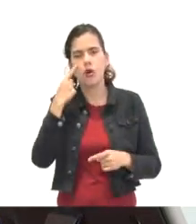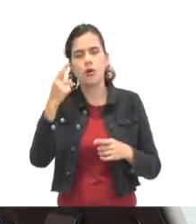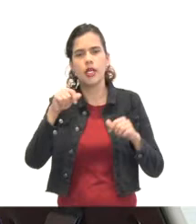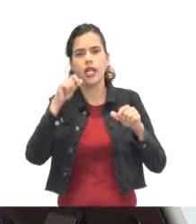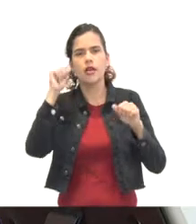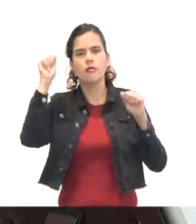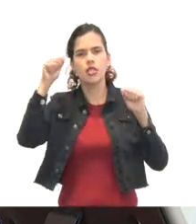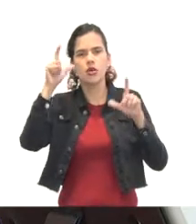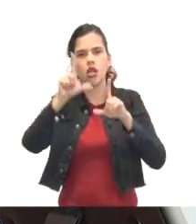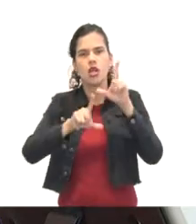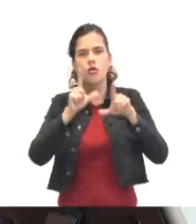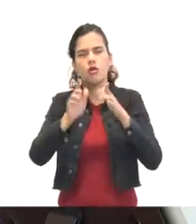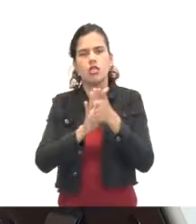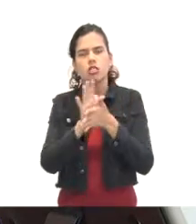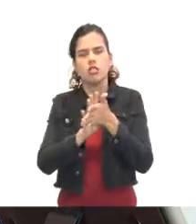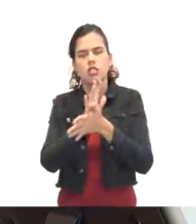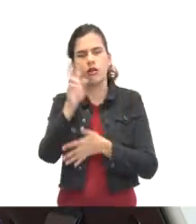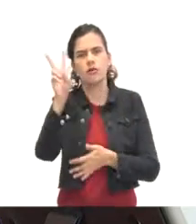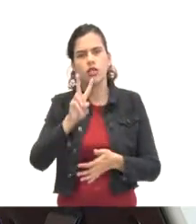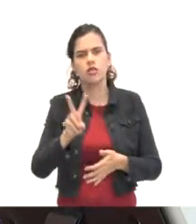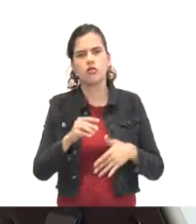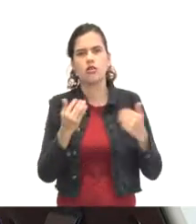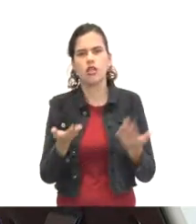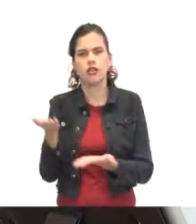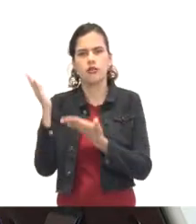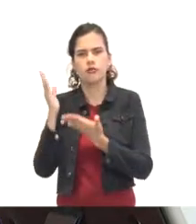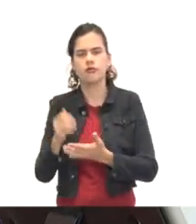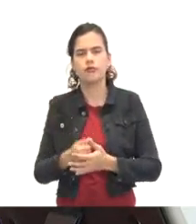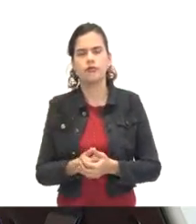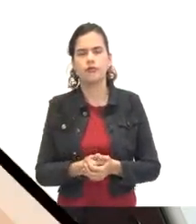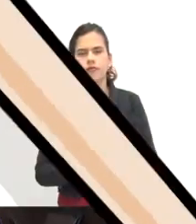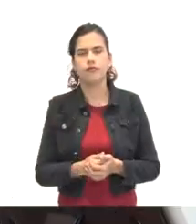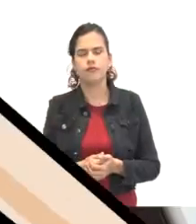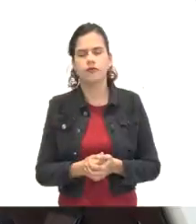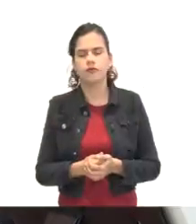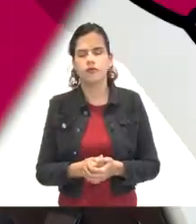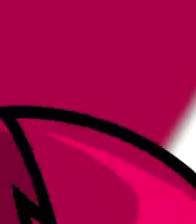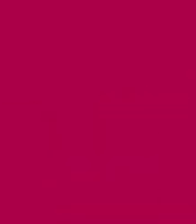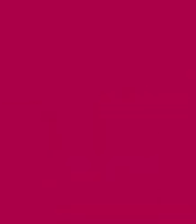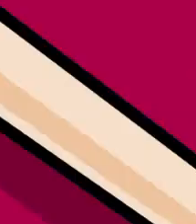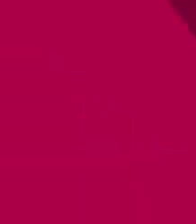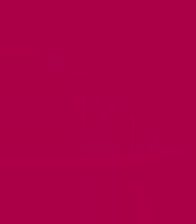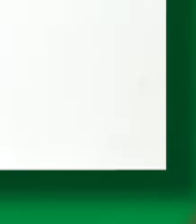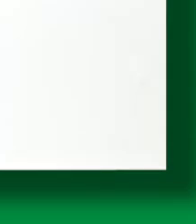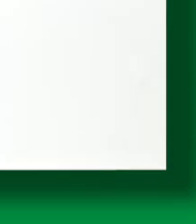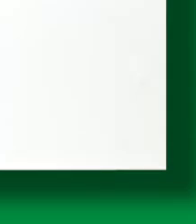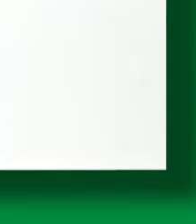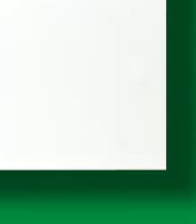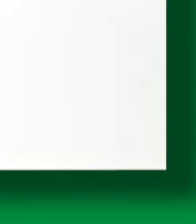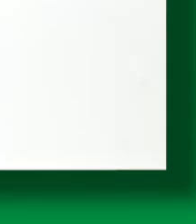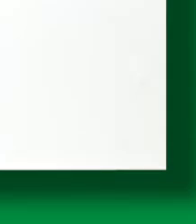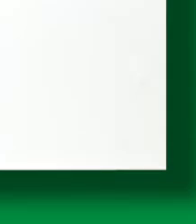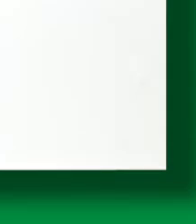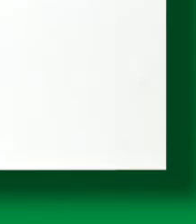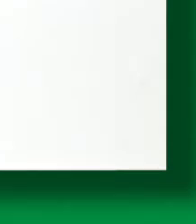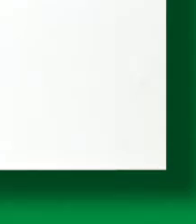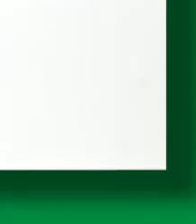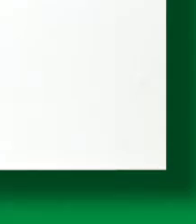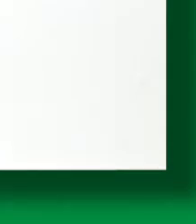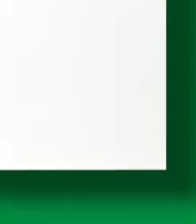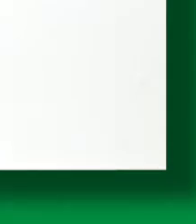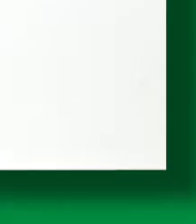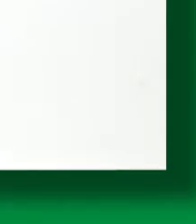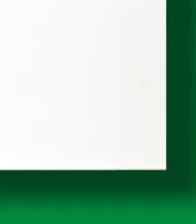video tutorial en lengua de señas venezolana de la mano de la profesora Yolibela Pons. Hola familia, el día de hoy tenemos las